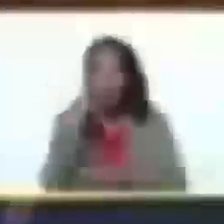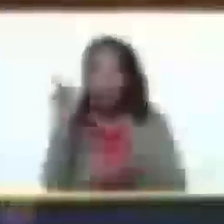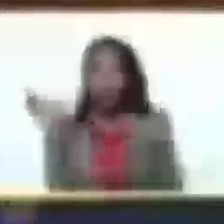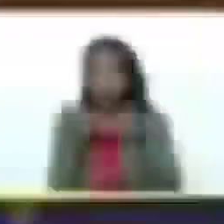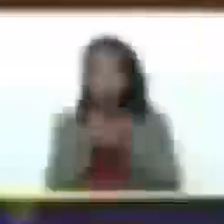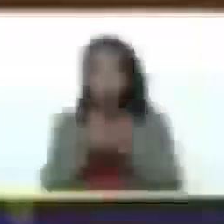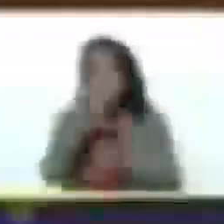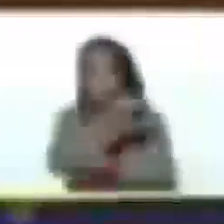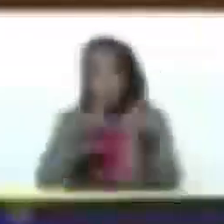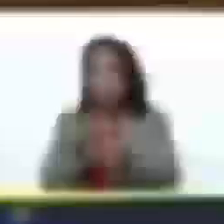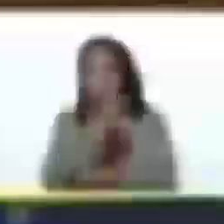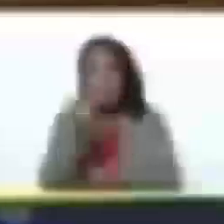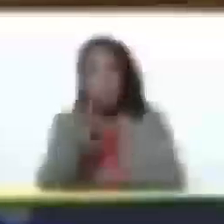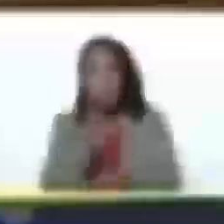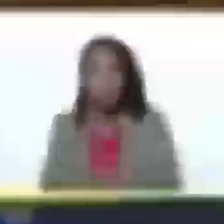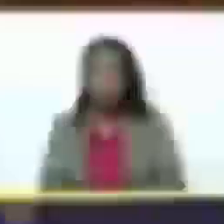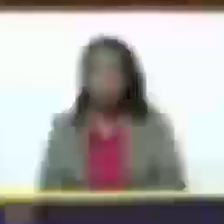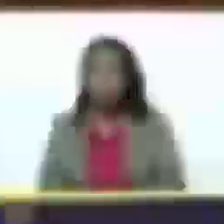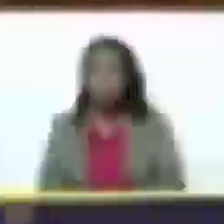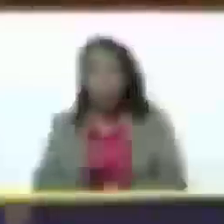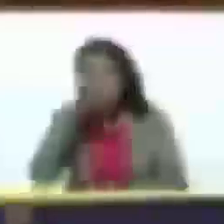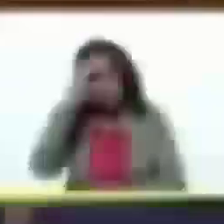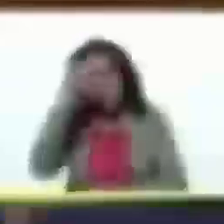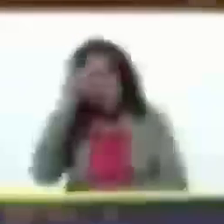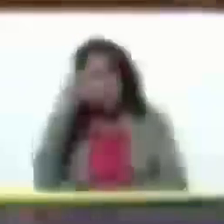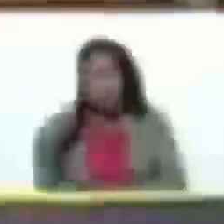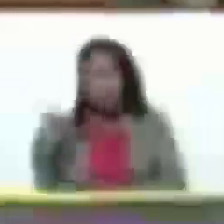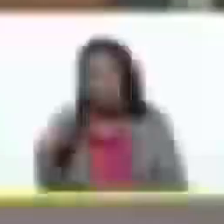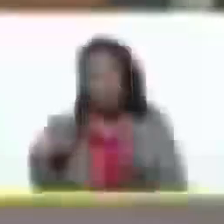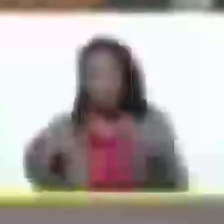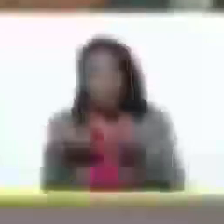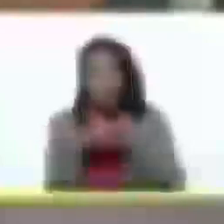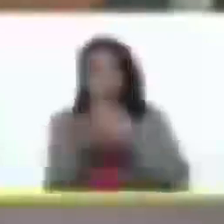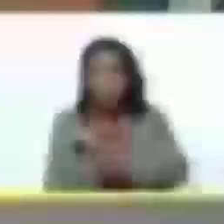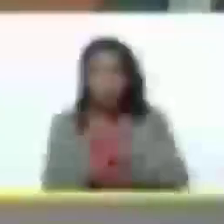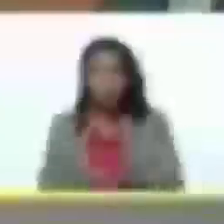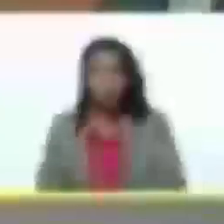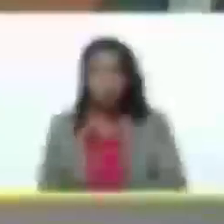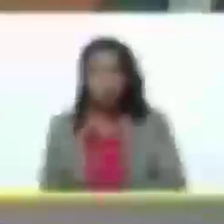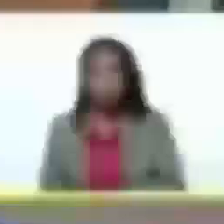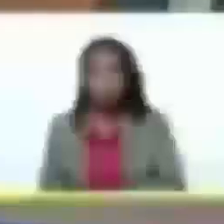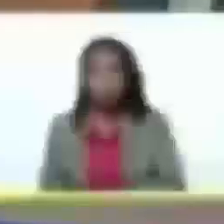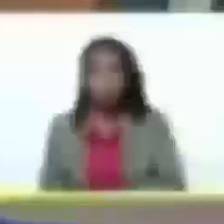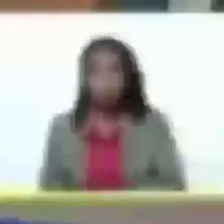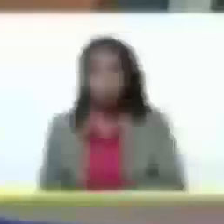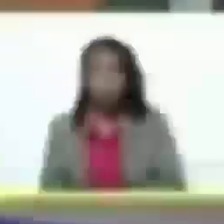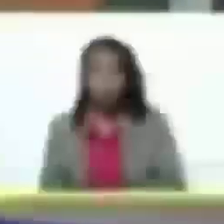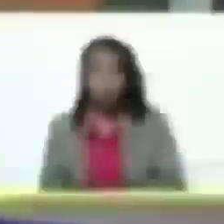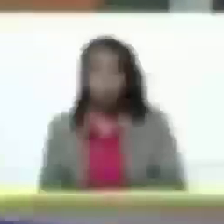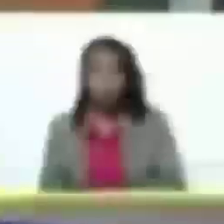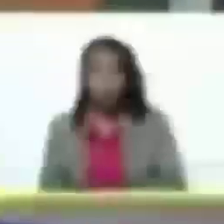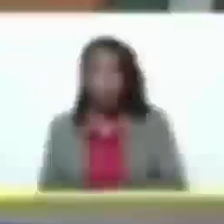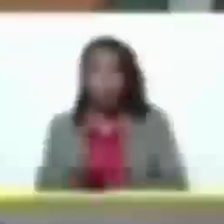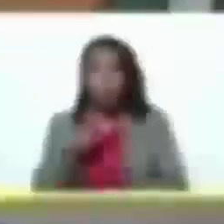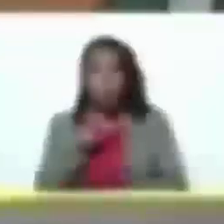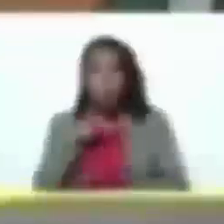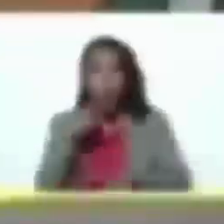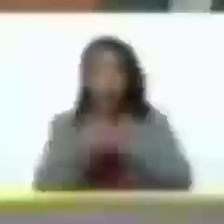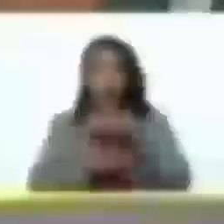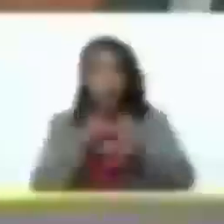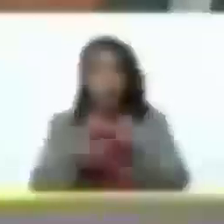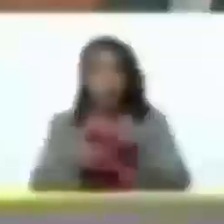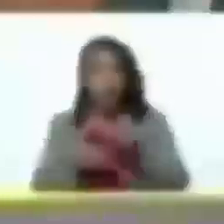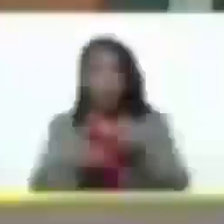de 3 dígitos, es decir, menos de 100. Estamos ahorita en 656. Si seguimos así como vamos, hermanos